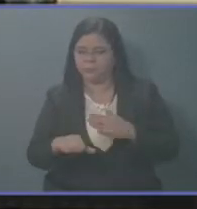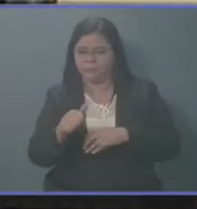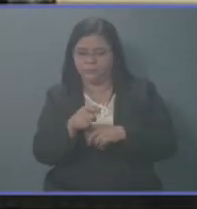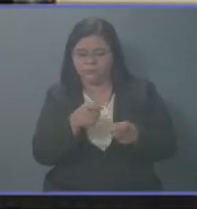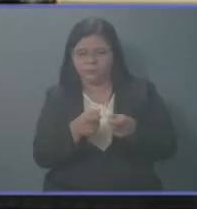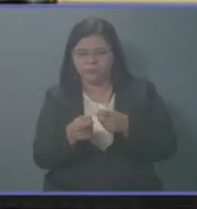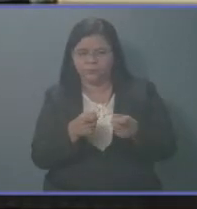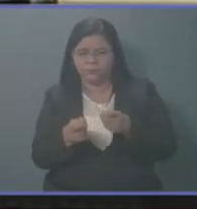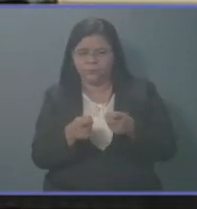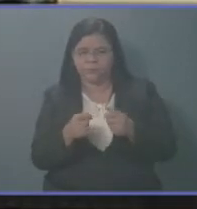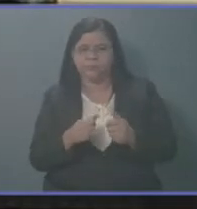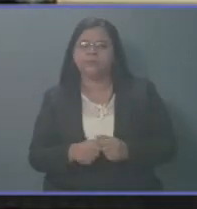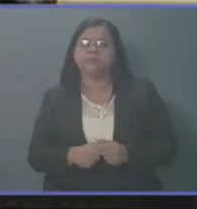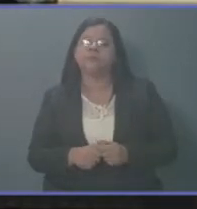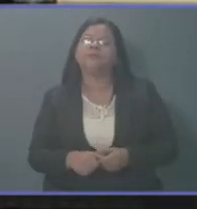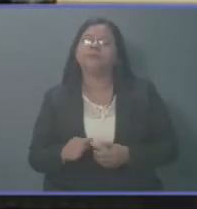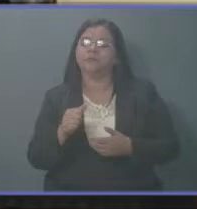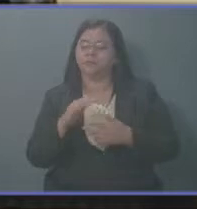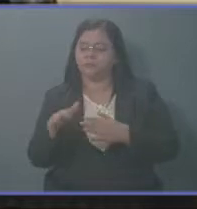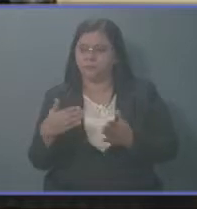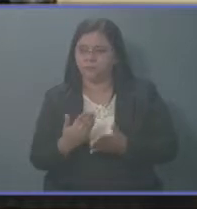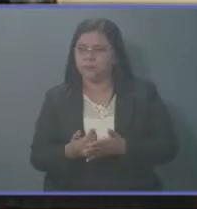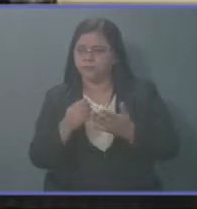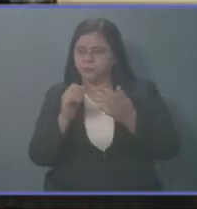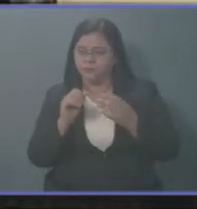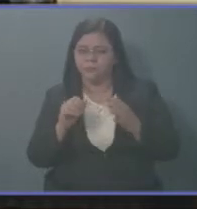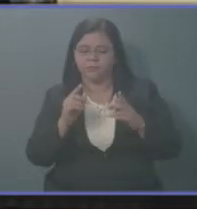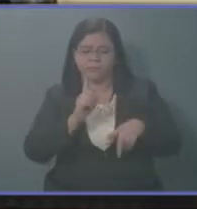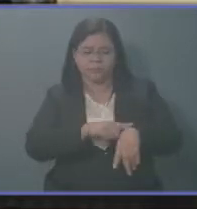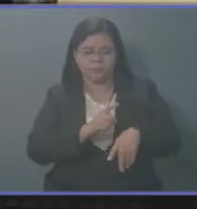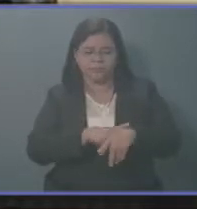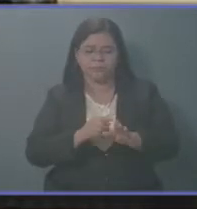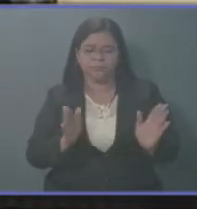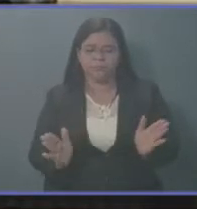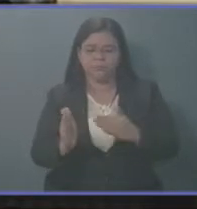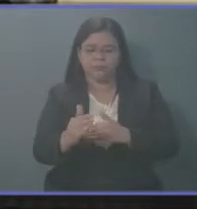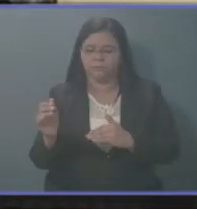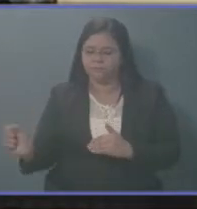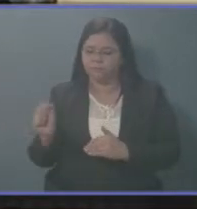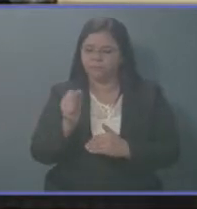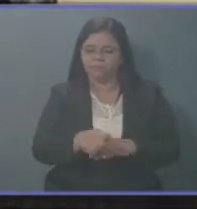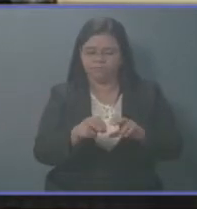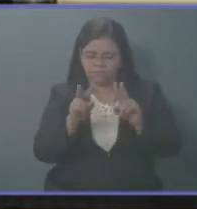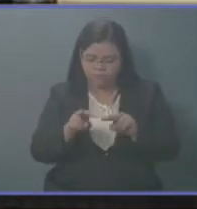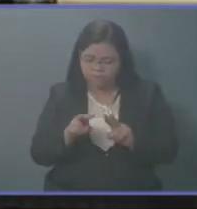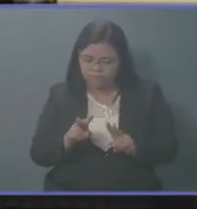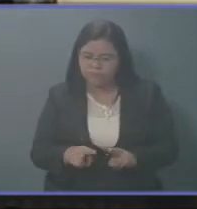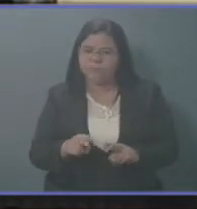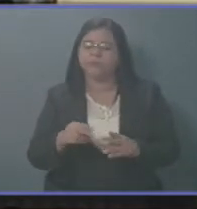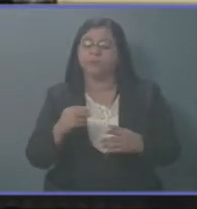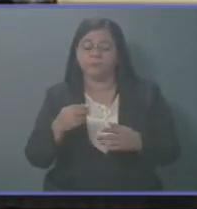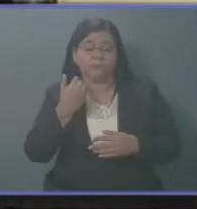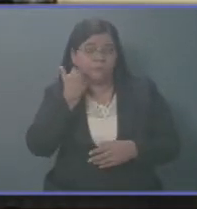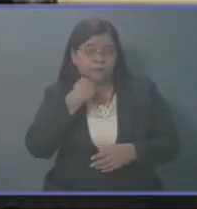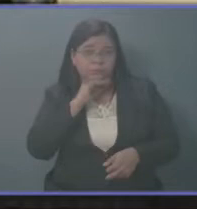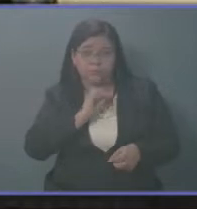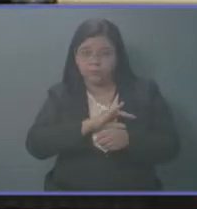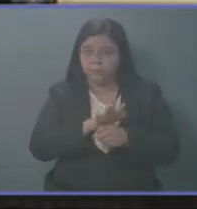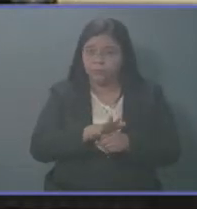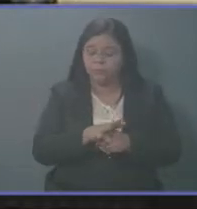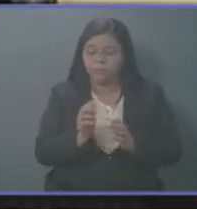de la ley de regulación para el aislamiento, cuarentena y observación, vigilancia por COVID-19, en cuyo